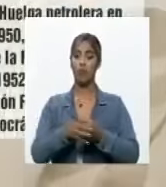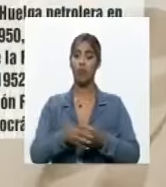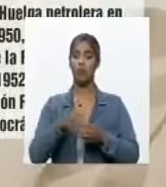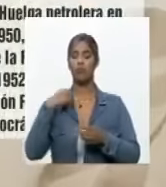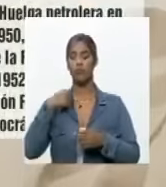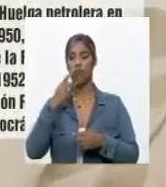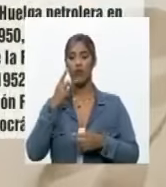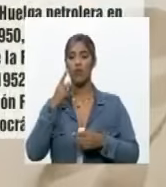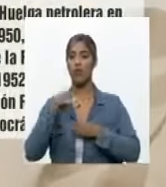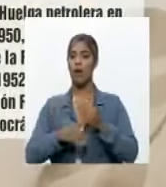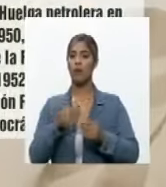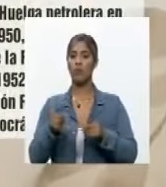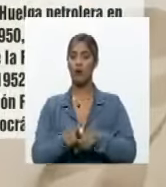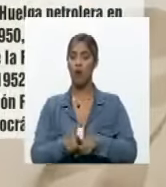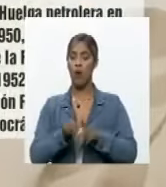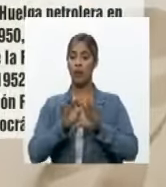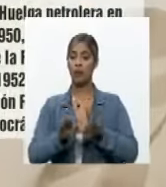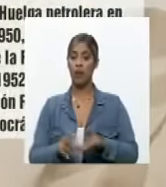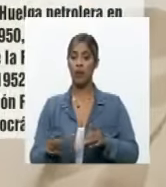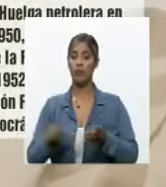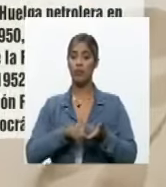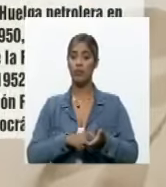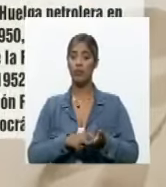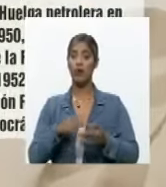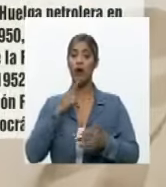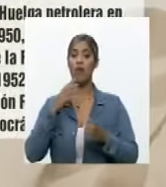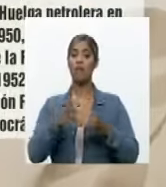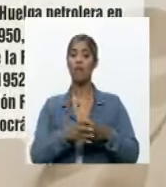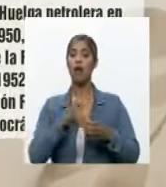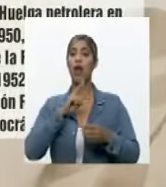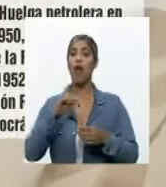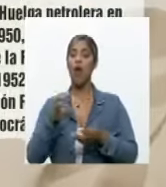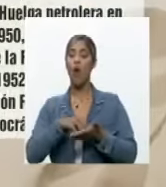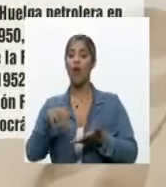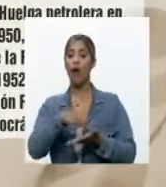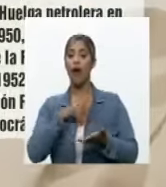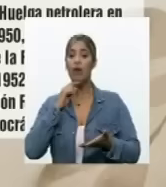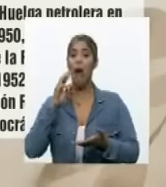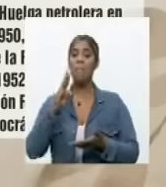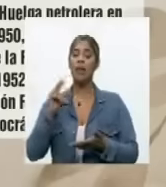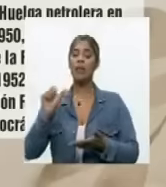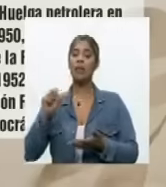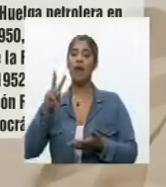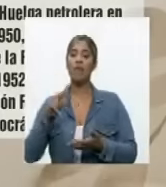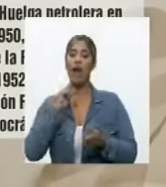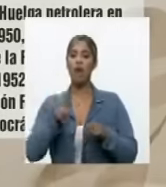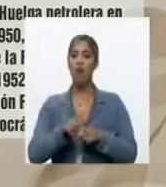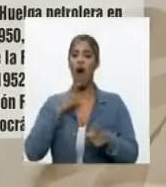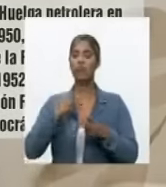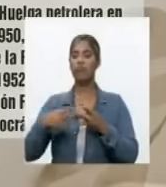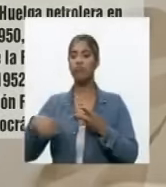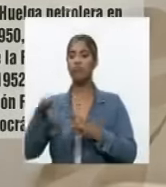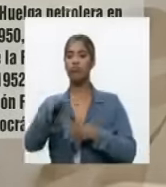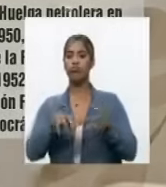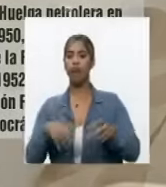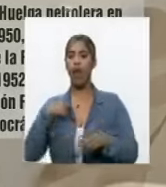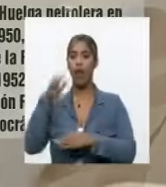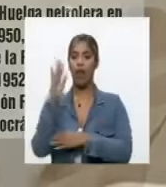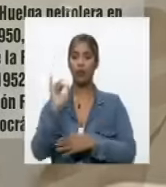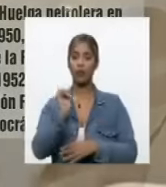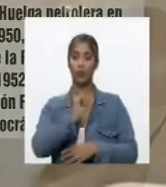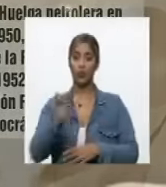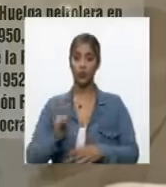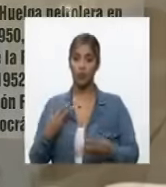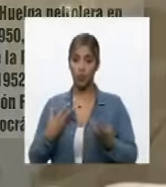Venezuela, desempeñándose como secretario general del Comité Regional del PCB en el Distrito Federal y en los estados Lara y Zulia.